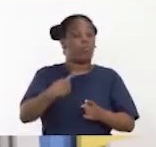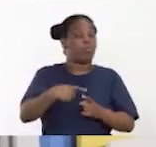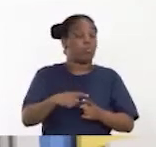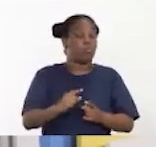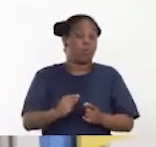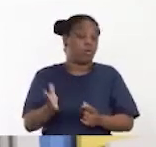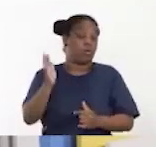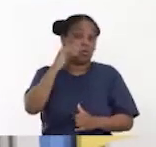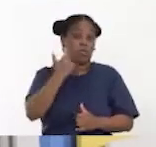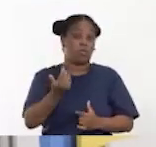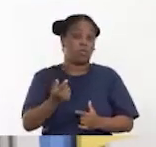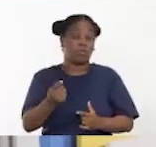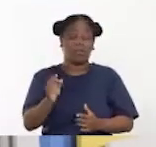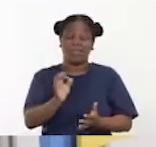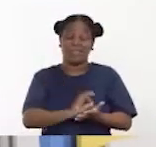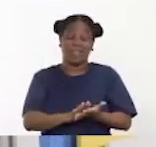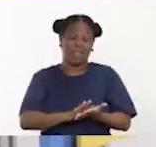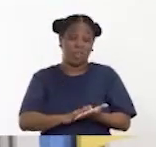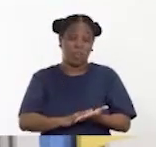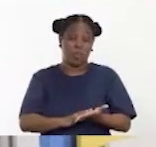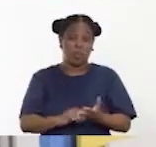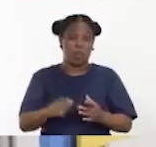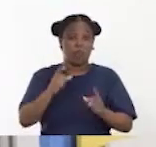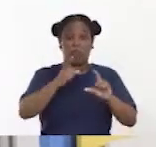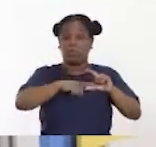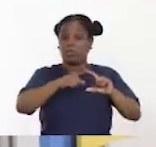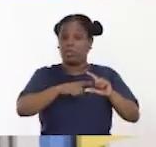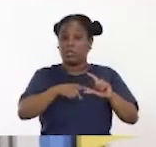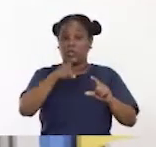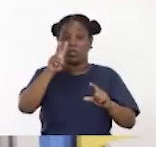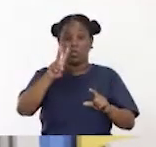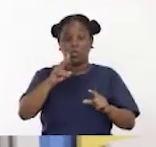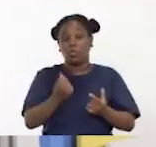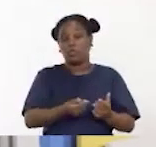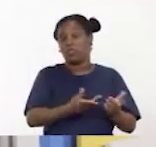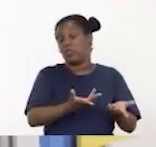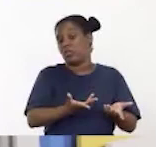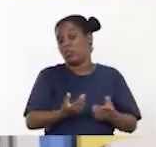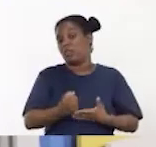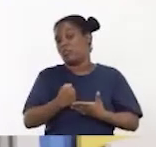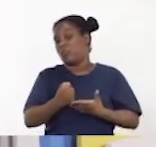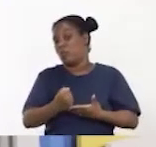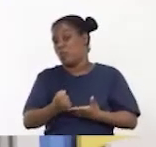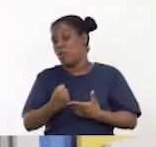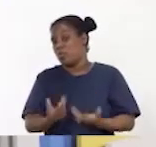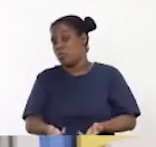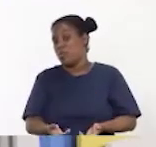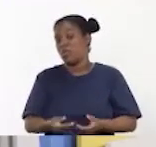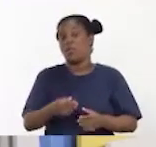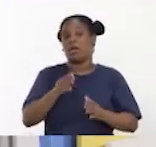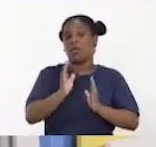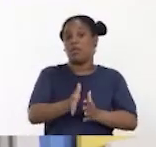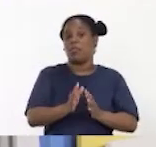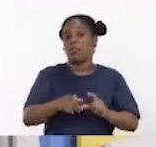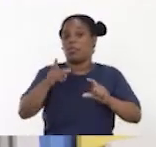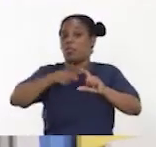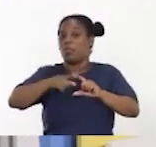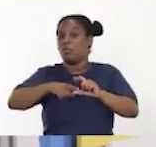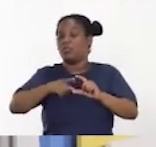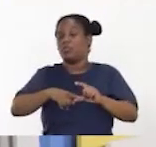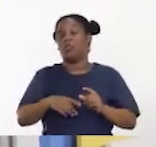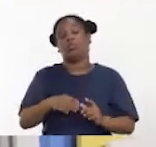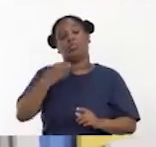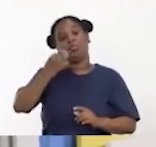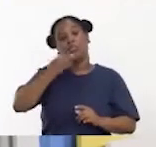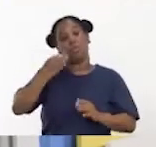ningún contenido, de acuerdo, de 12 grados que nos sirva para tratar los